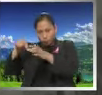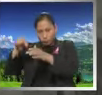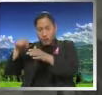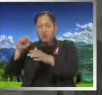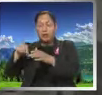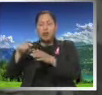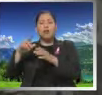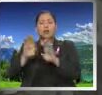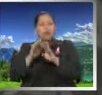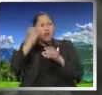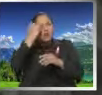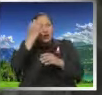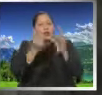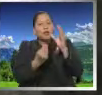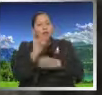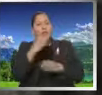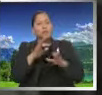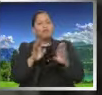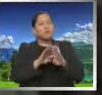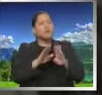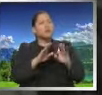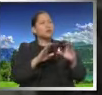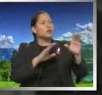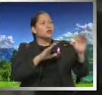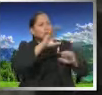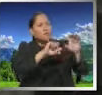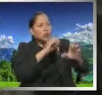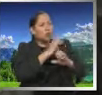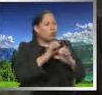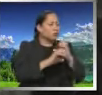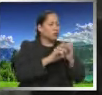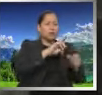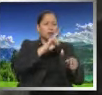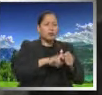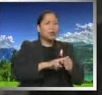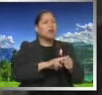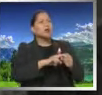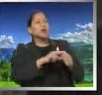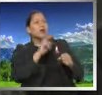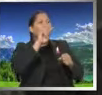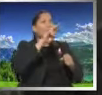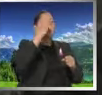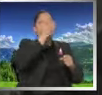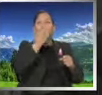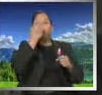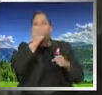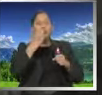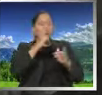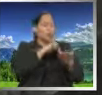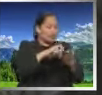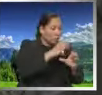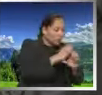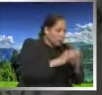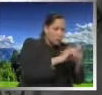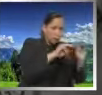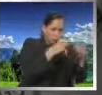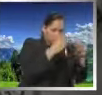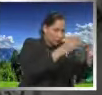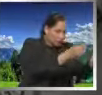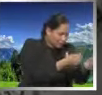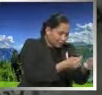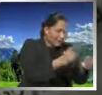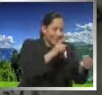estos performances y recuperar los objetos cotidianos. Por ejemplo, Melquiades Herrera, que se la pasaba comprando objetos en mercados y luego